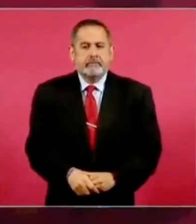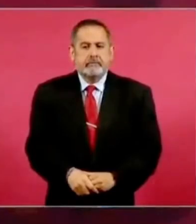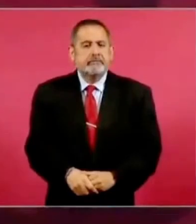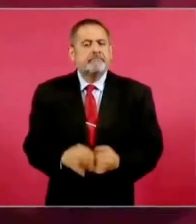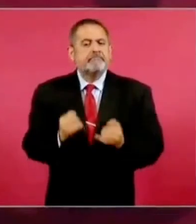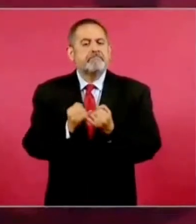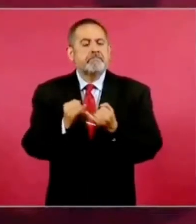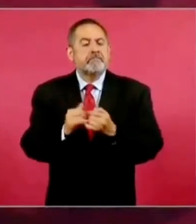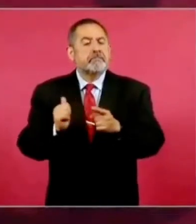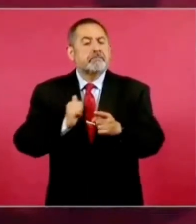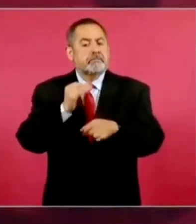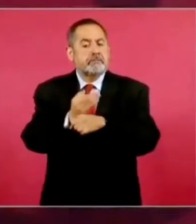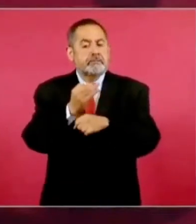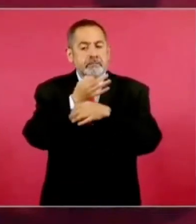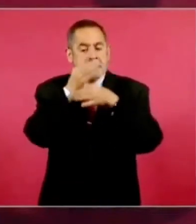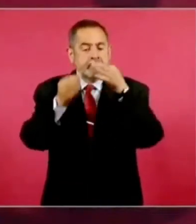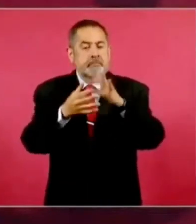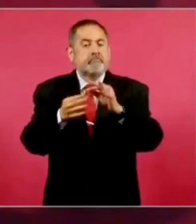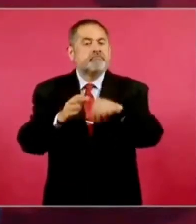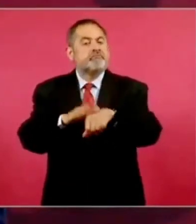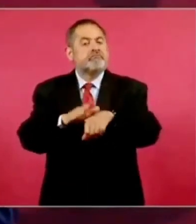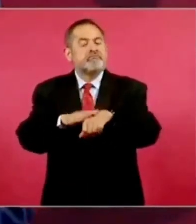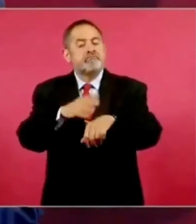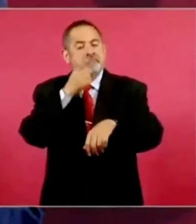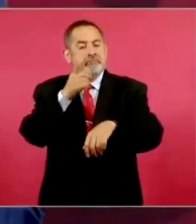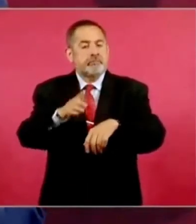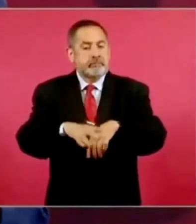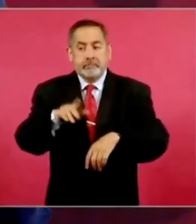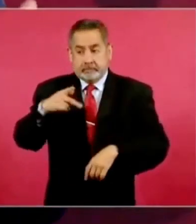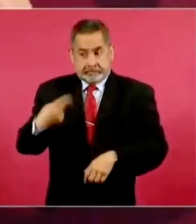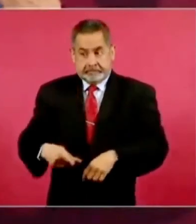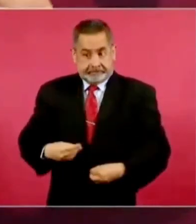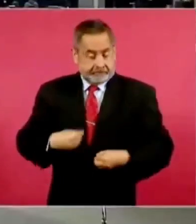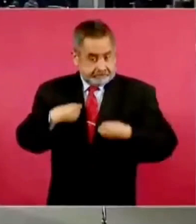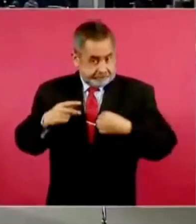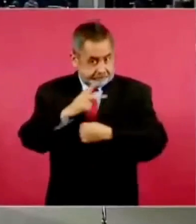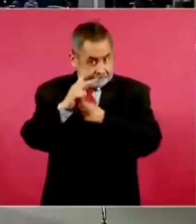Igual aprovechando también para decir de que vivimos en un país libre,